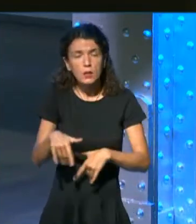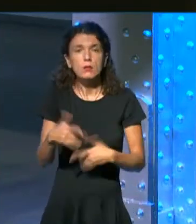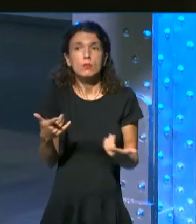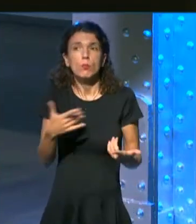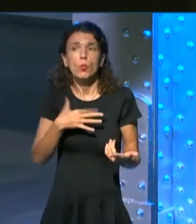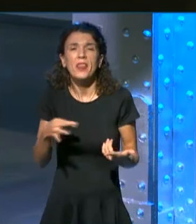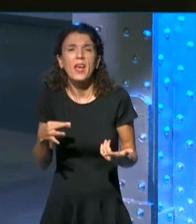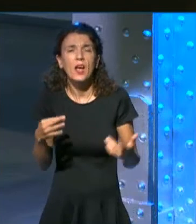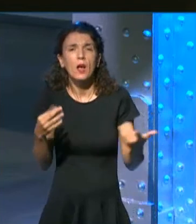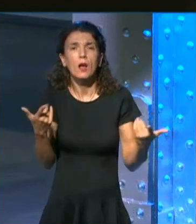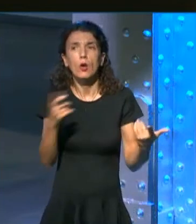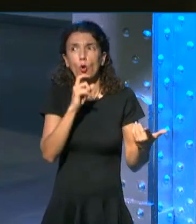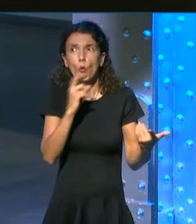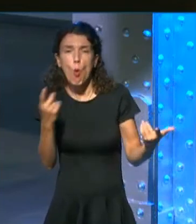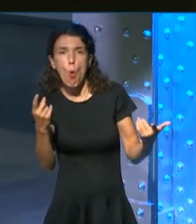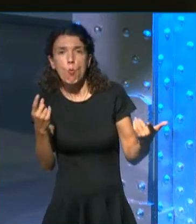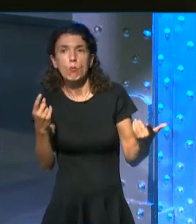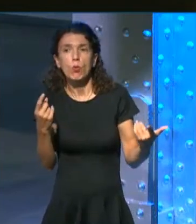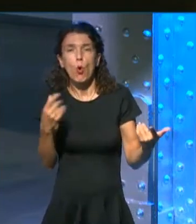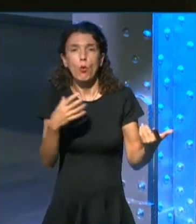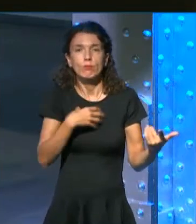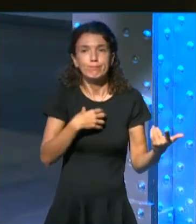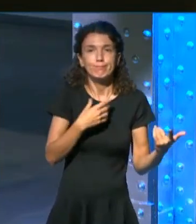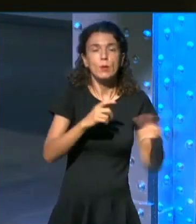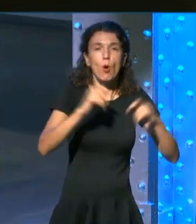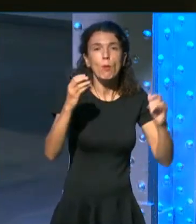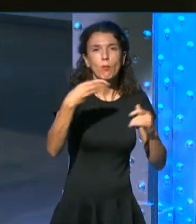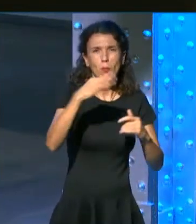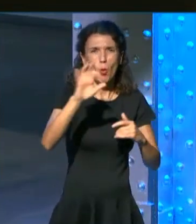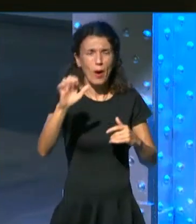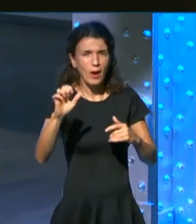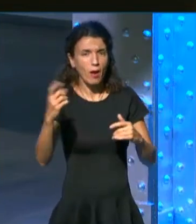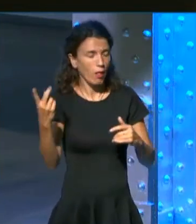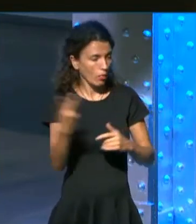¿O es incompatible con el boletín oficial del Estado?